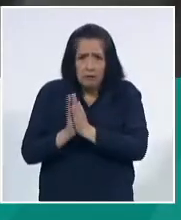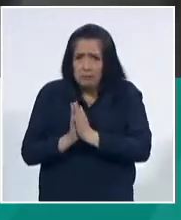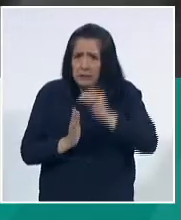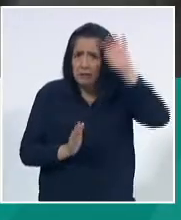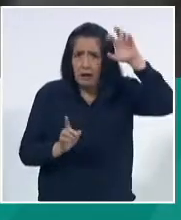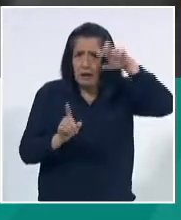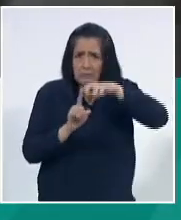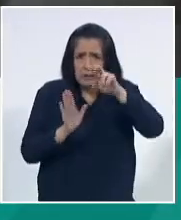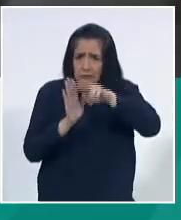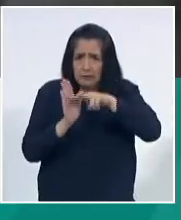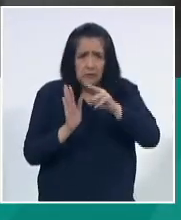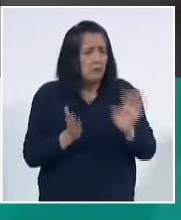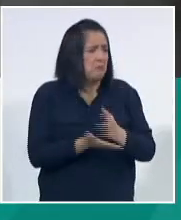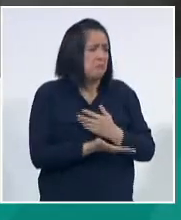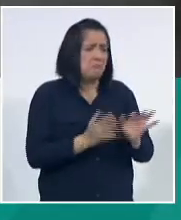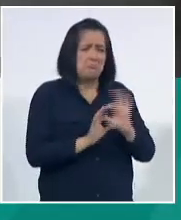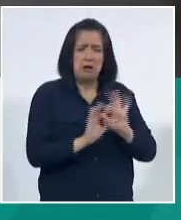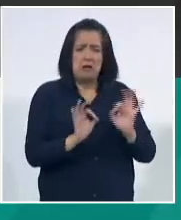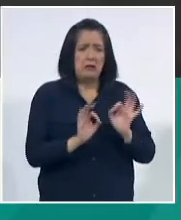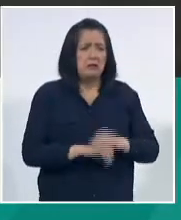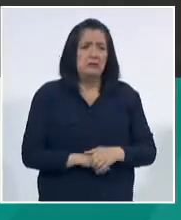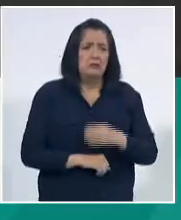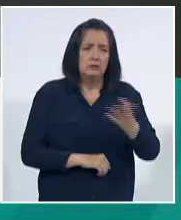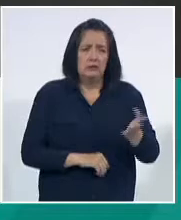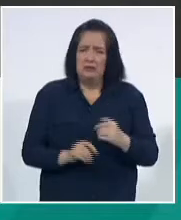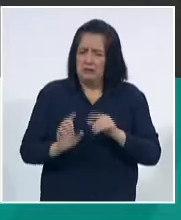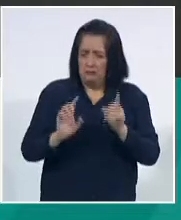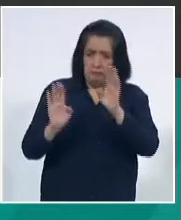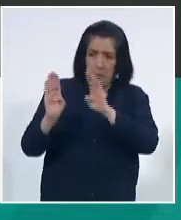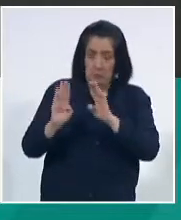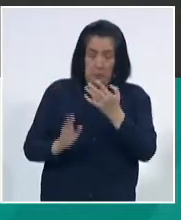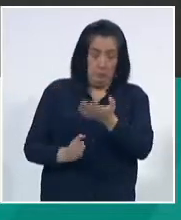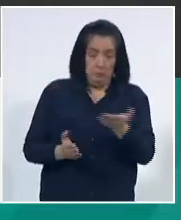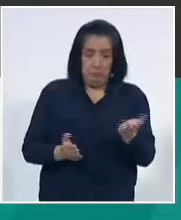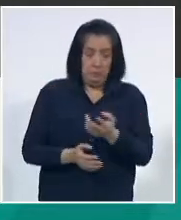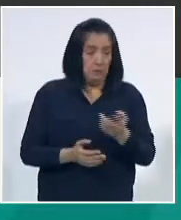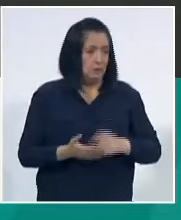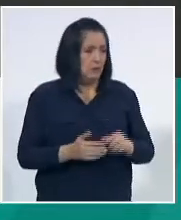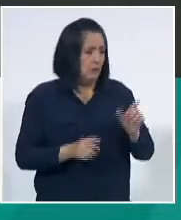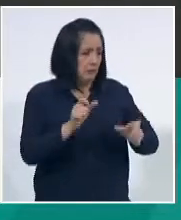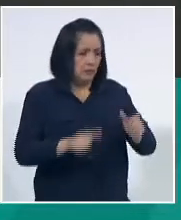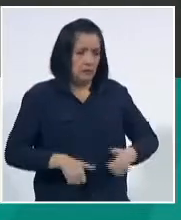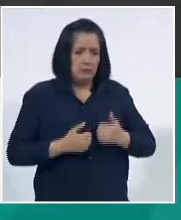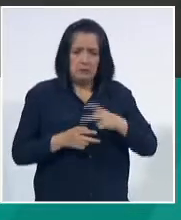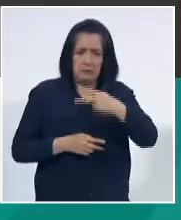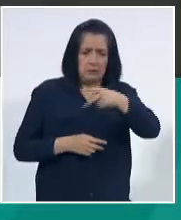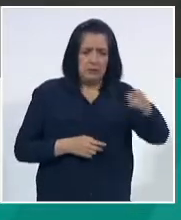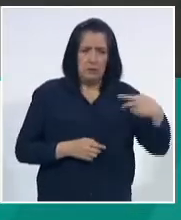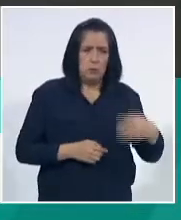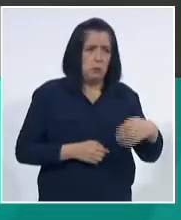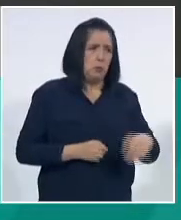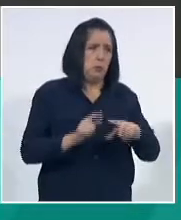tiene. No, nada, nada, absolutamente nada. Victoria. Ahora, lo preocupante, Lorena, Martín, es que muchos vecinos nos han dicho que esta zona se ha vuelto tierra